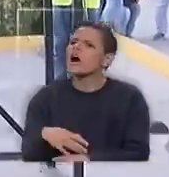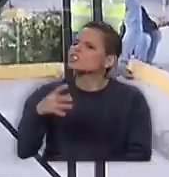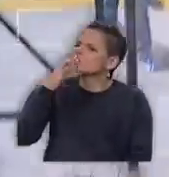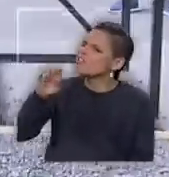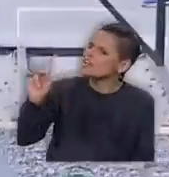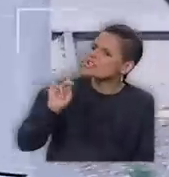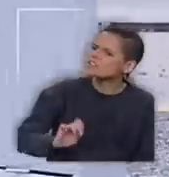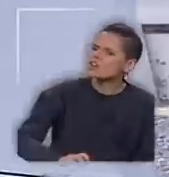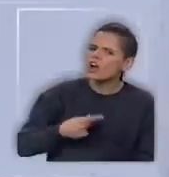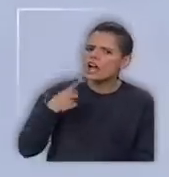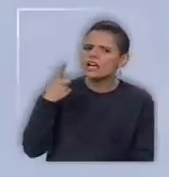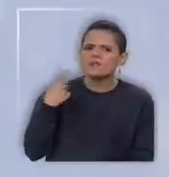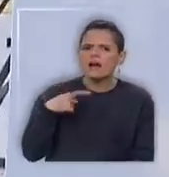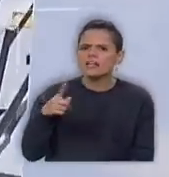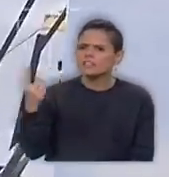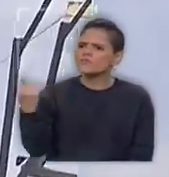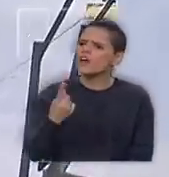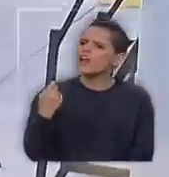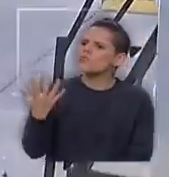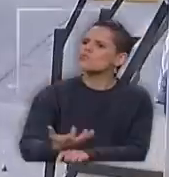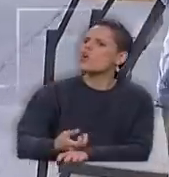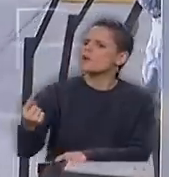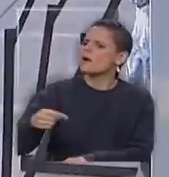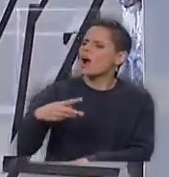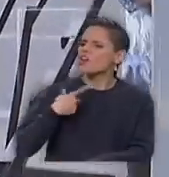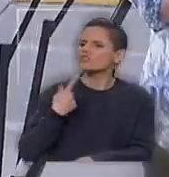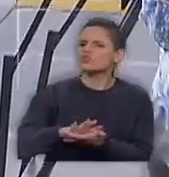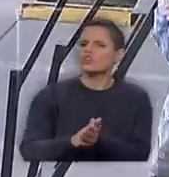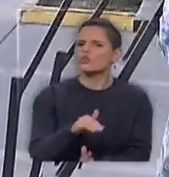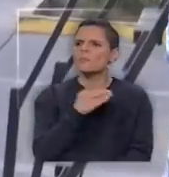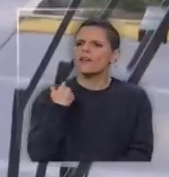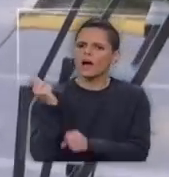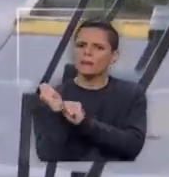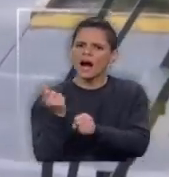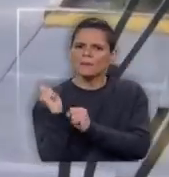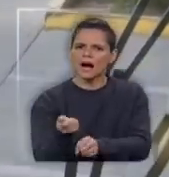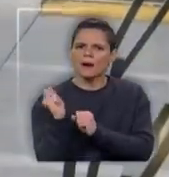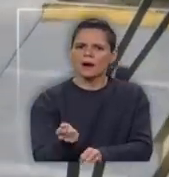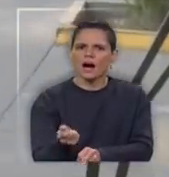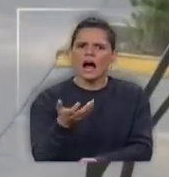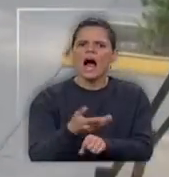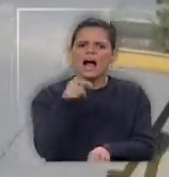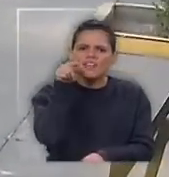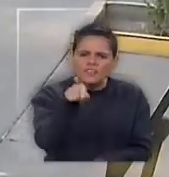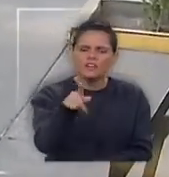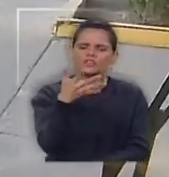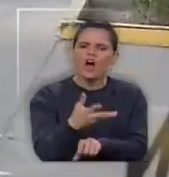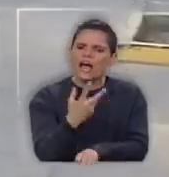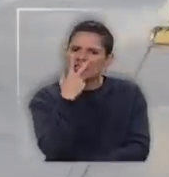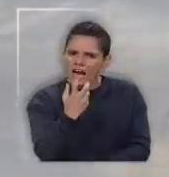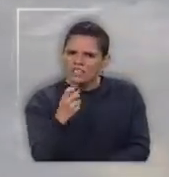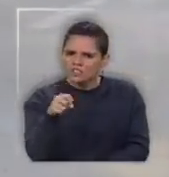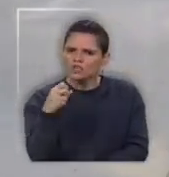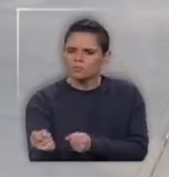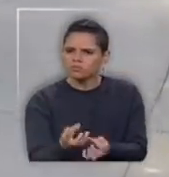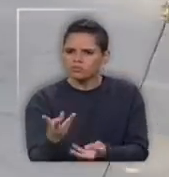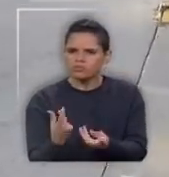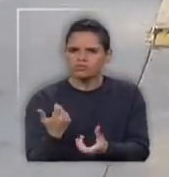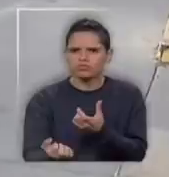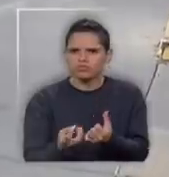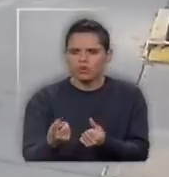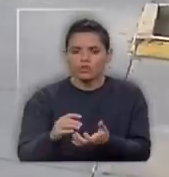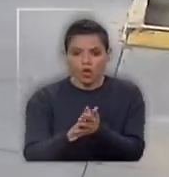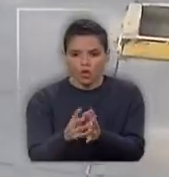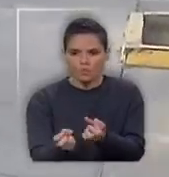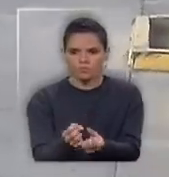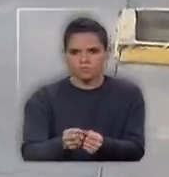vamos a matar a palo. ¿Listo? Porque aquí atrás hay estanques de gas. Que si esta hueá se incendia, detona los estanques